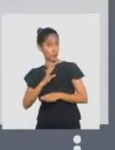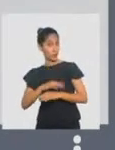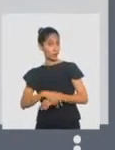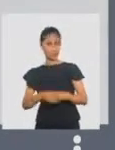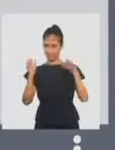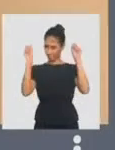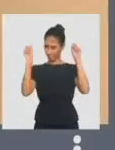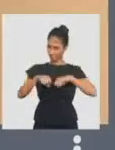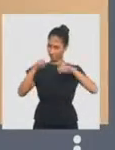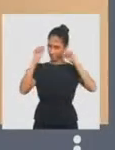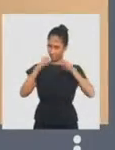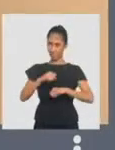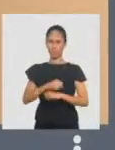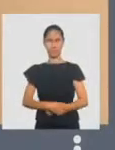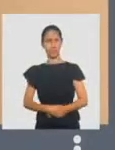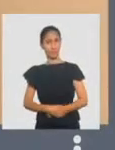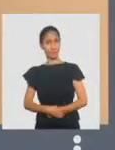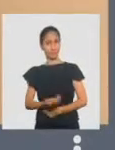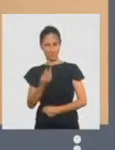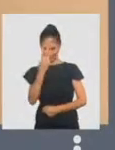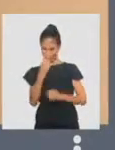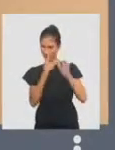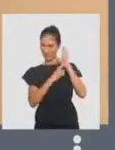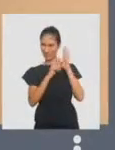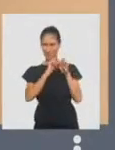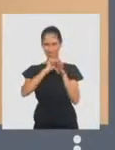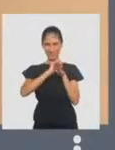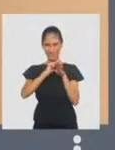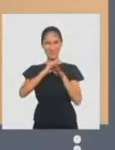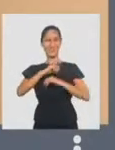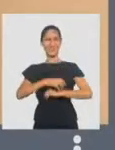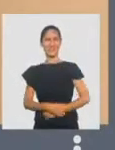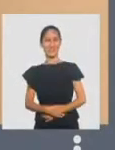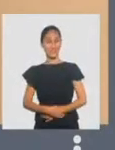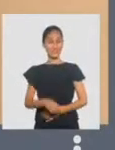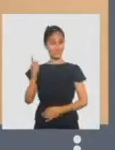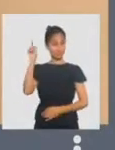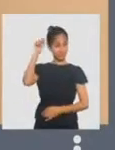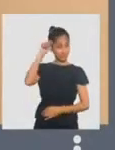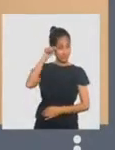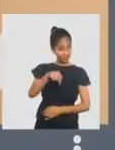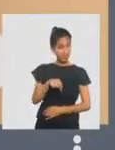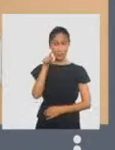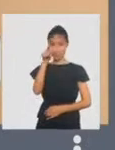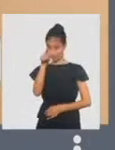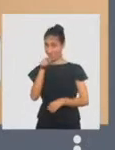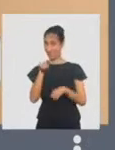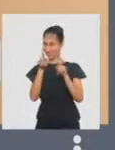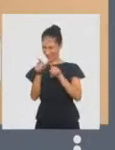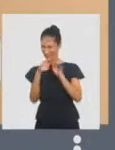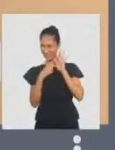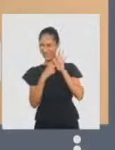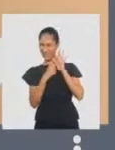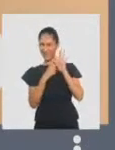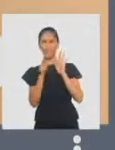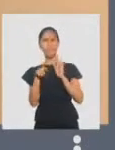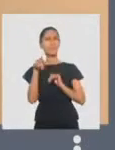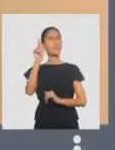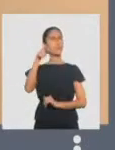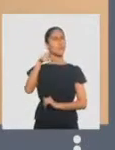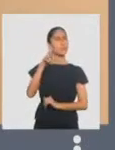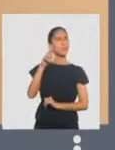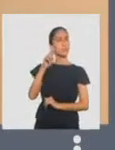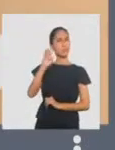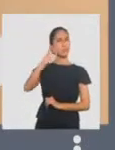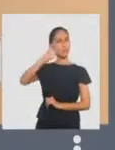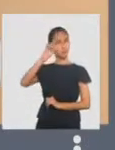pronunciación? Yes, of course. Let's practice. Vamos a practicar. Now is your turn. Ahora es tu turno.